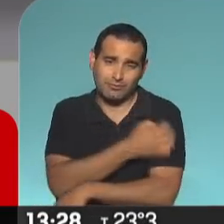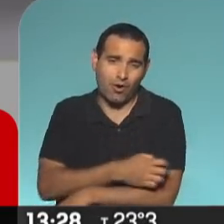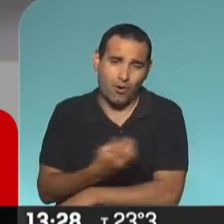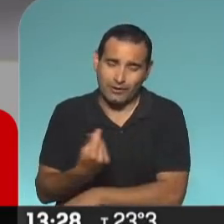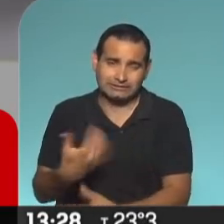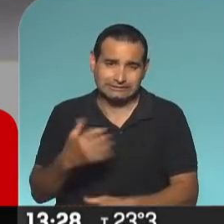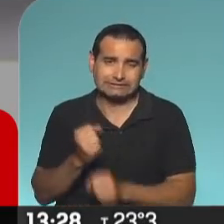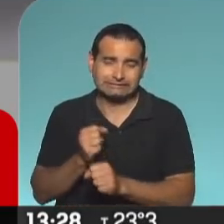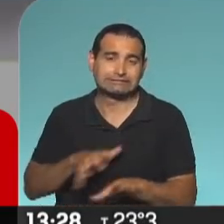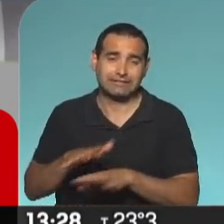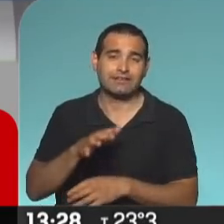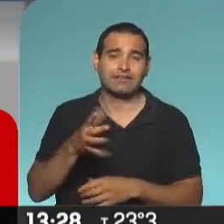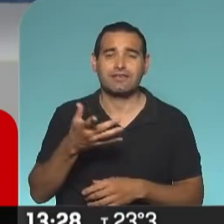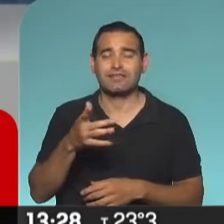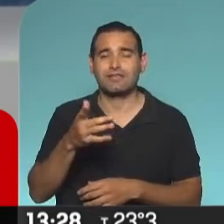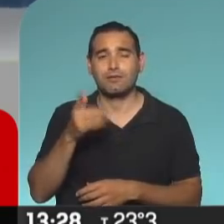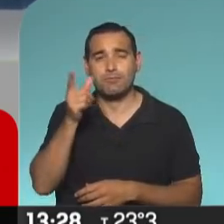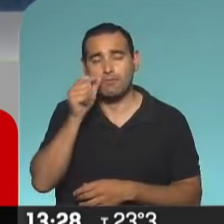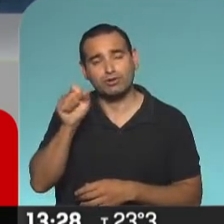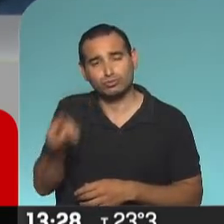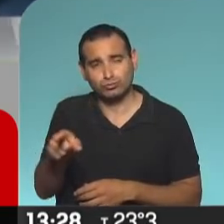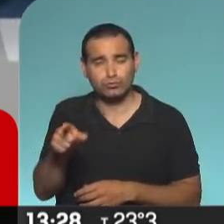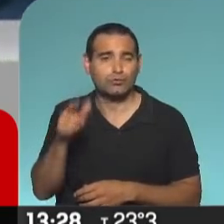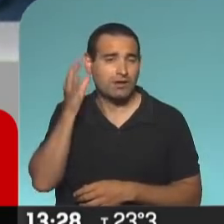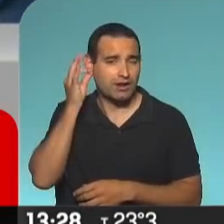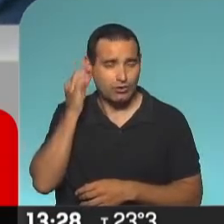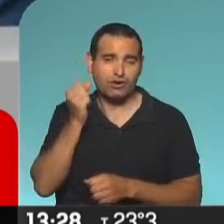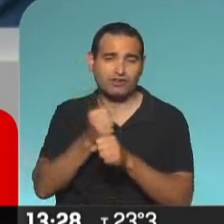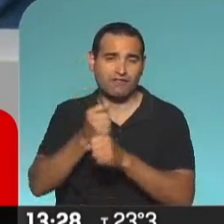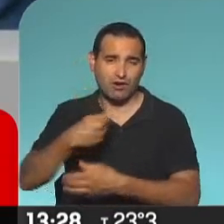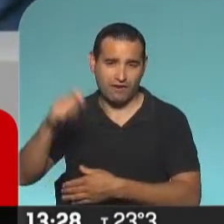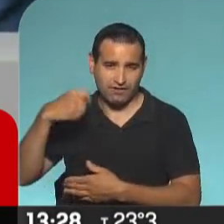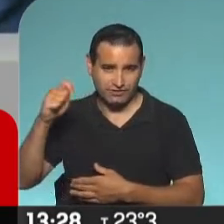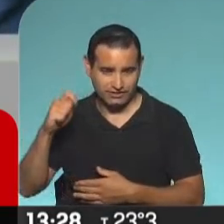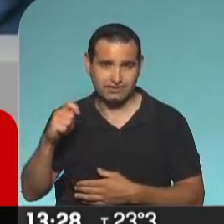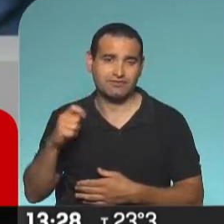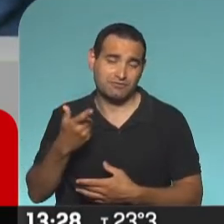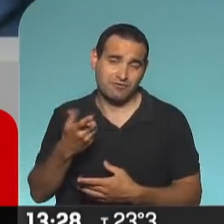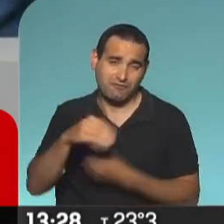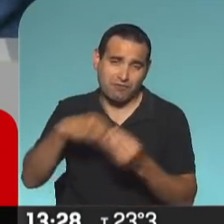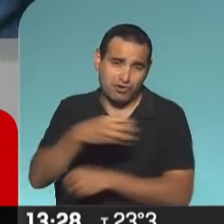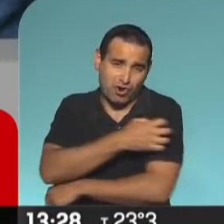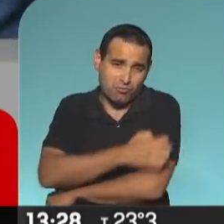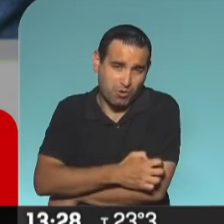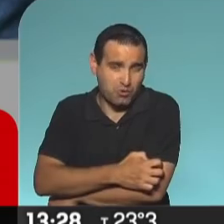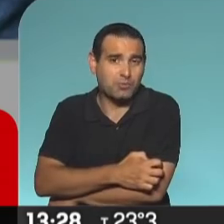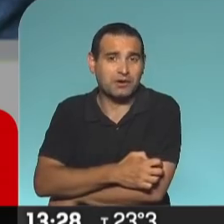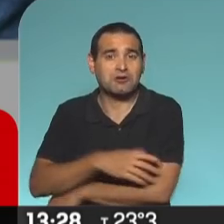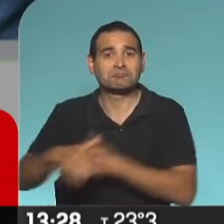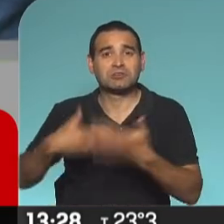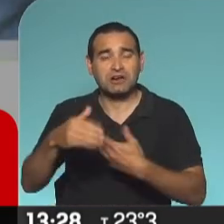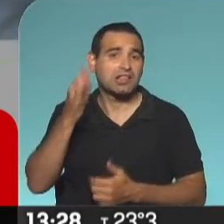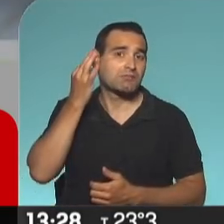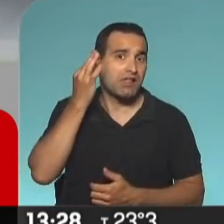Y don Diego trabajando en la albañilería. Pablo. Ese origen humilde, lógicamente, se transformó con el futbolista, como